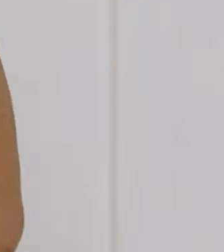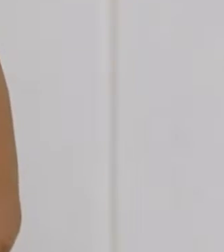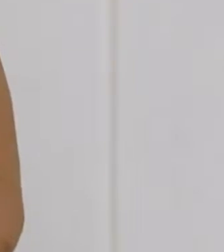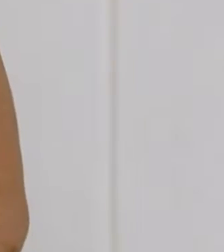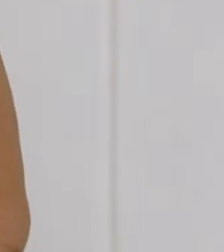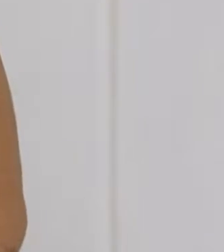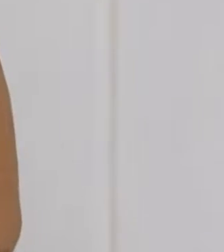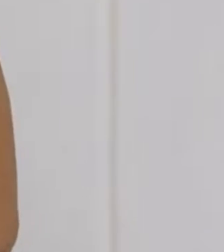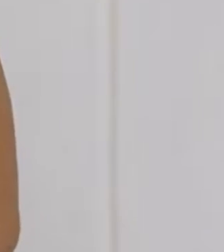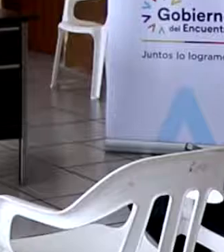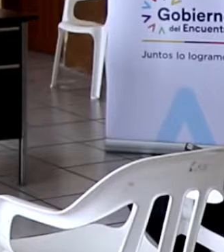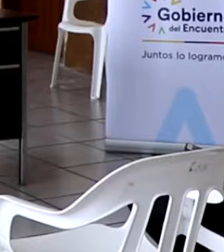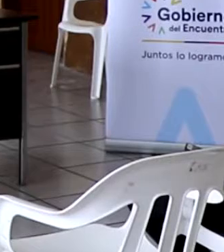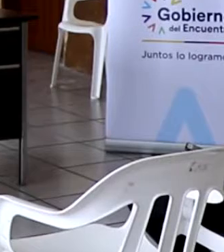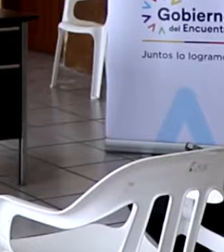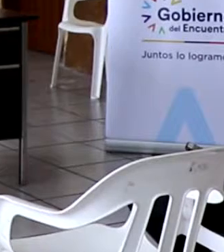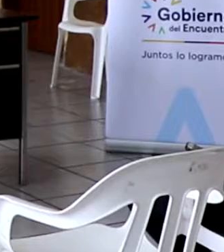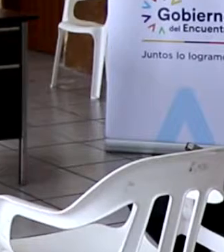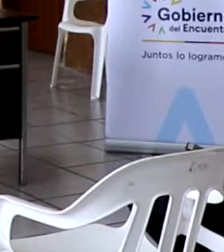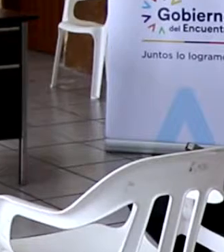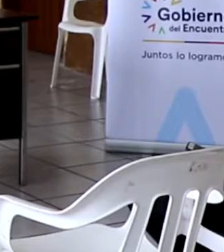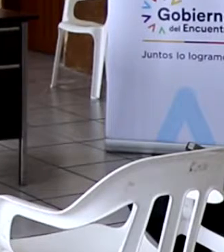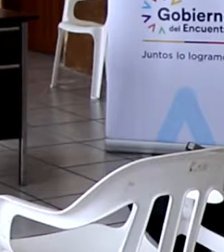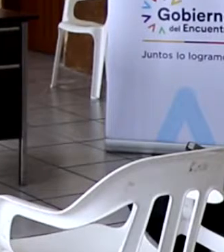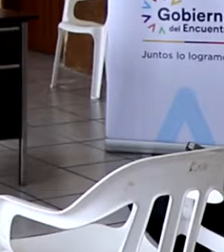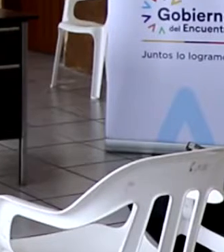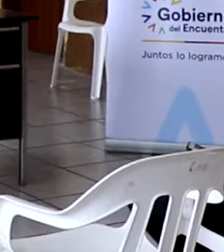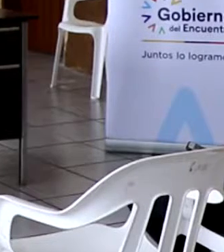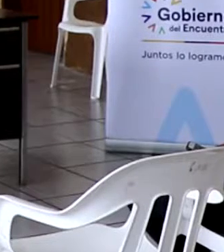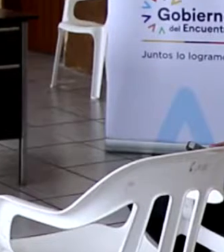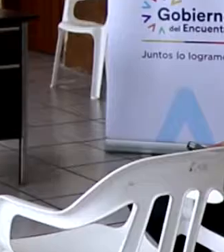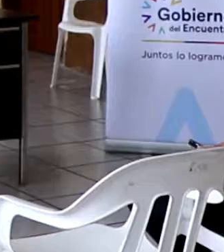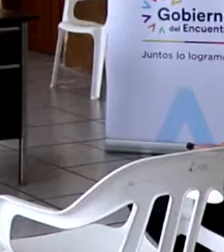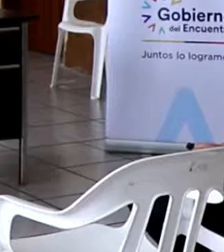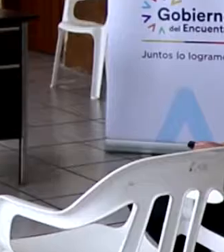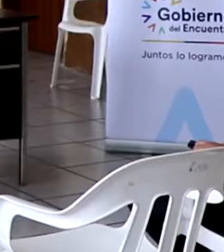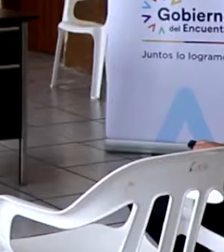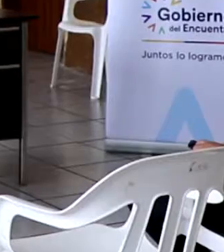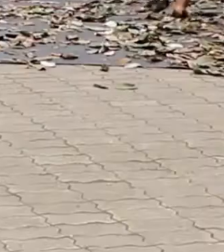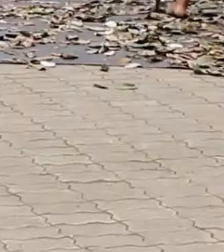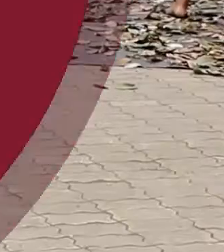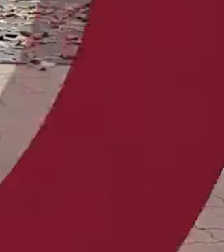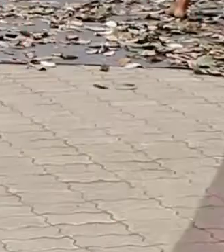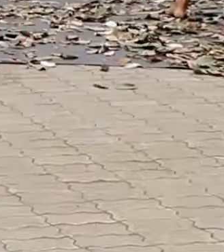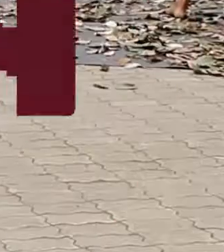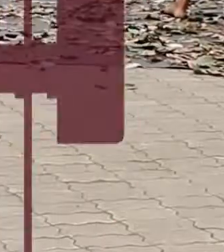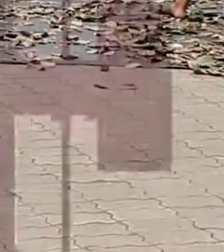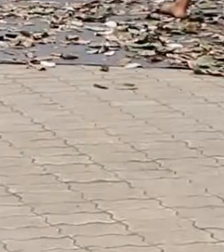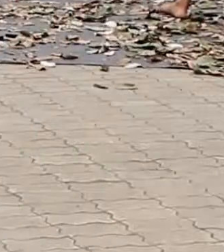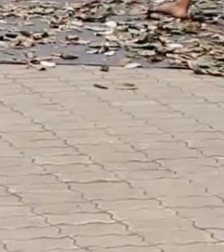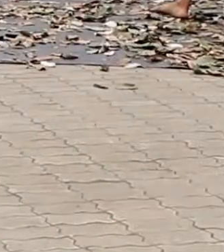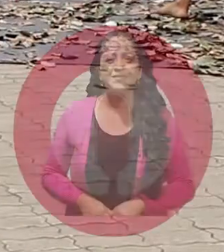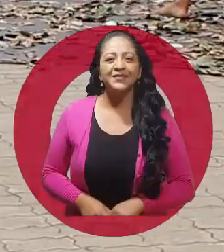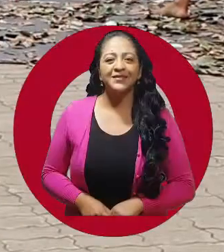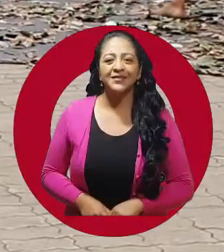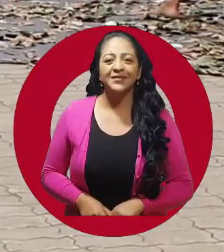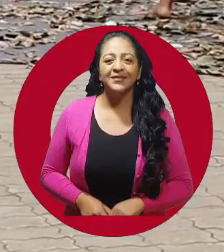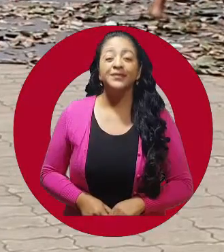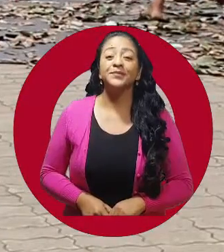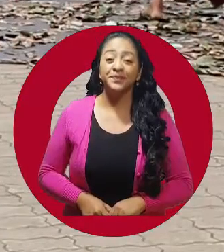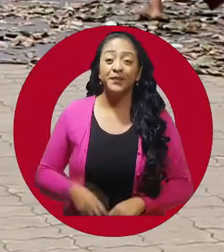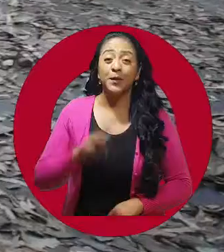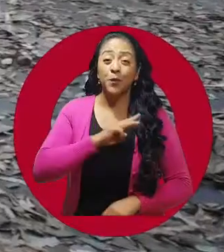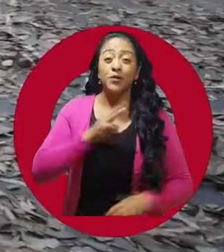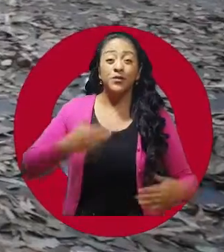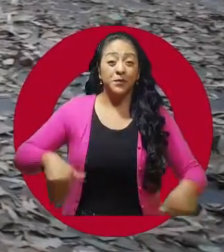ruraymandapas villachirka. Shinami tuku runakunapa yankashpa kainikunata pakta chingapak mikan. El municipio de Otavalo,